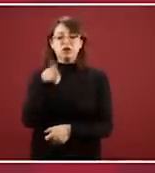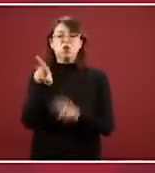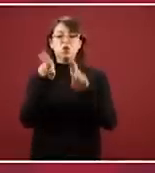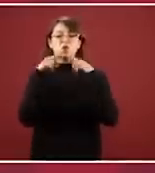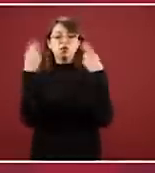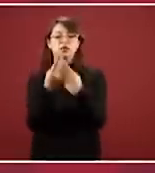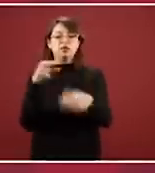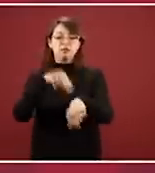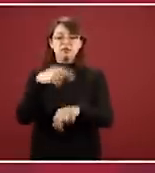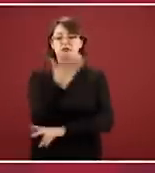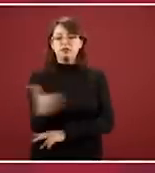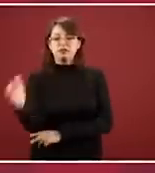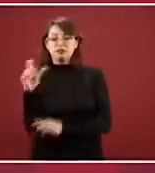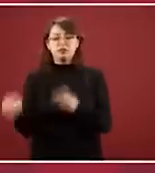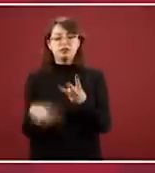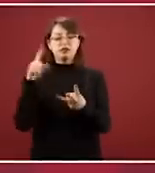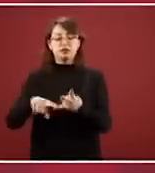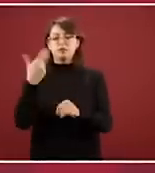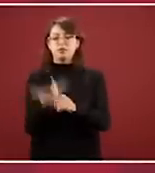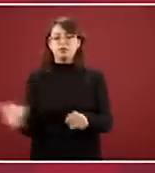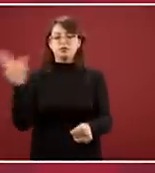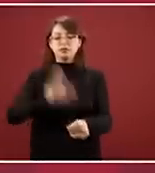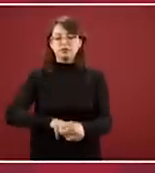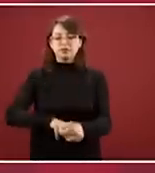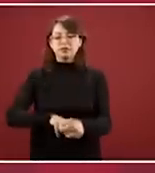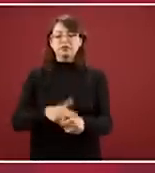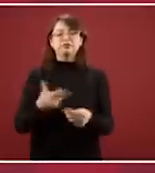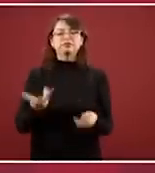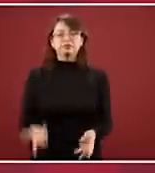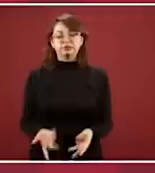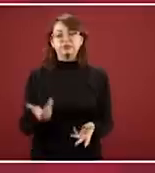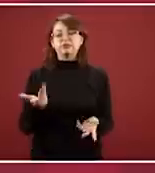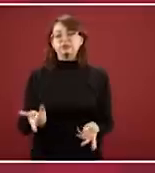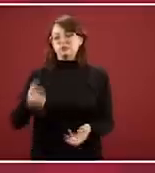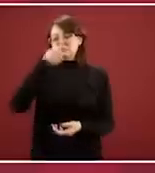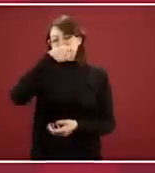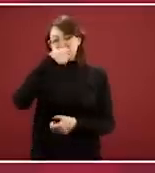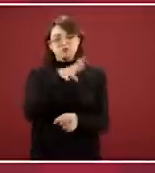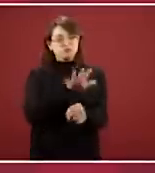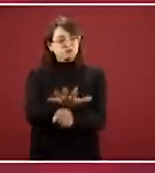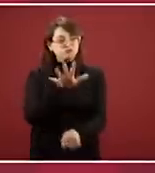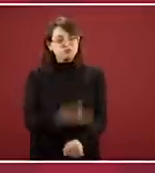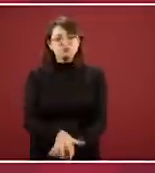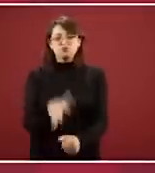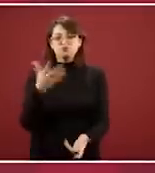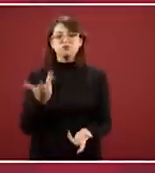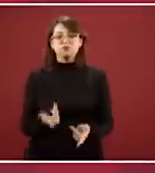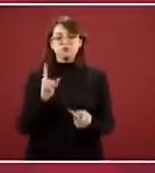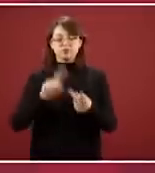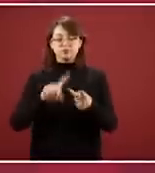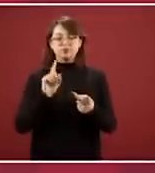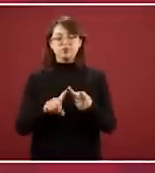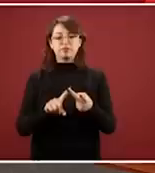rurales, en los hospitales, es decir, que no falten los medicamentos. Tiene que